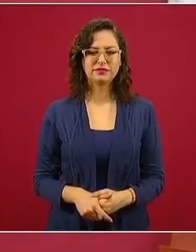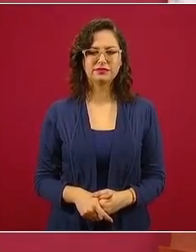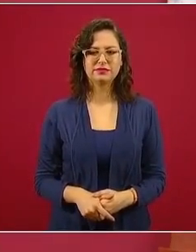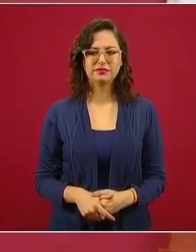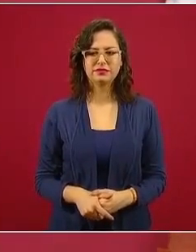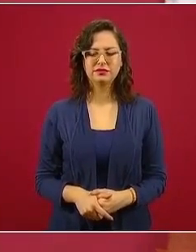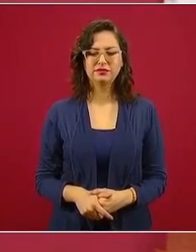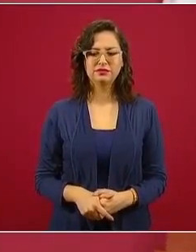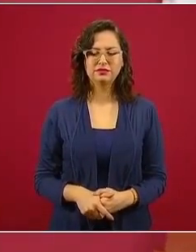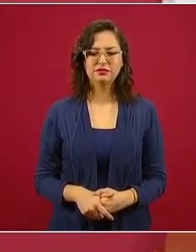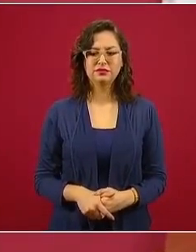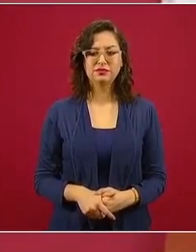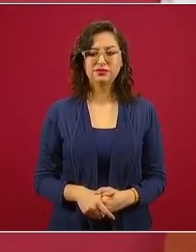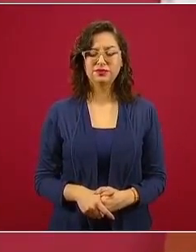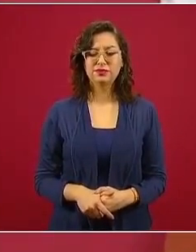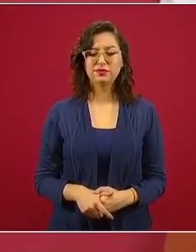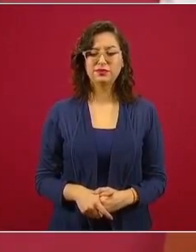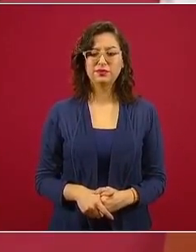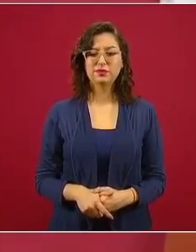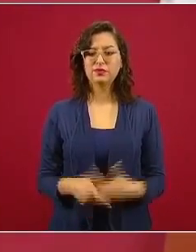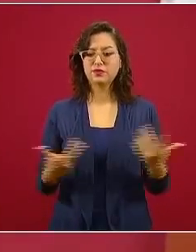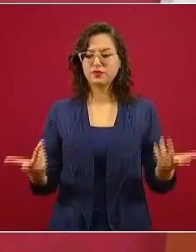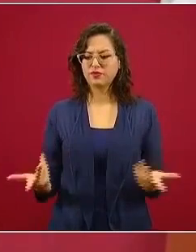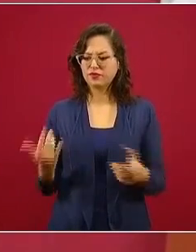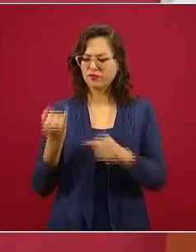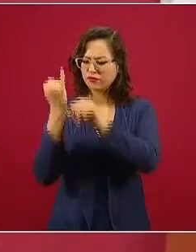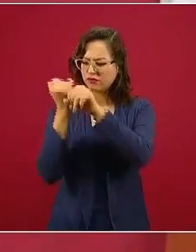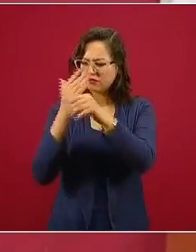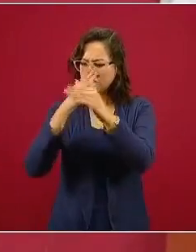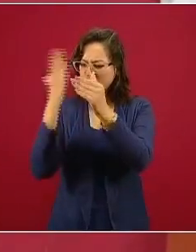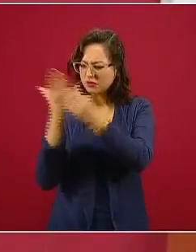¿Qué opciones hay si está mal integrada la averiguación?